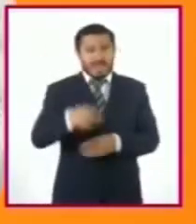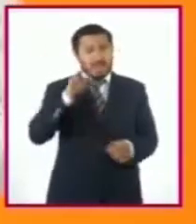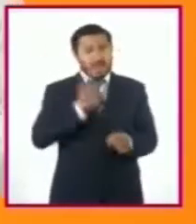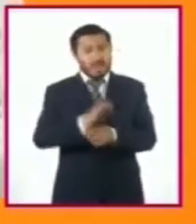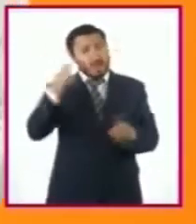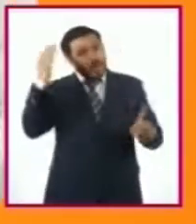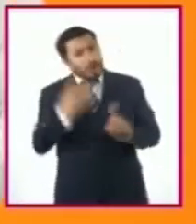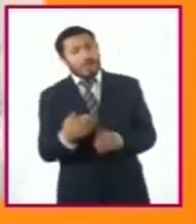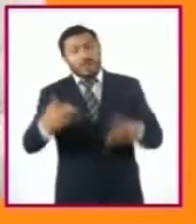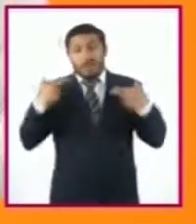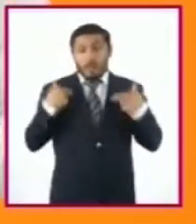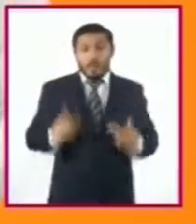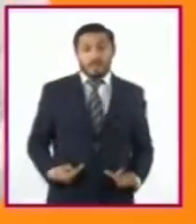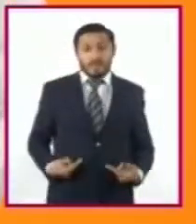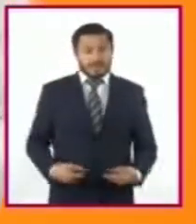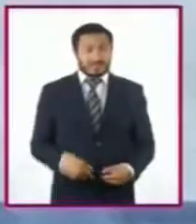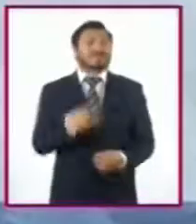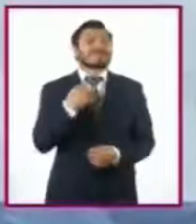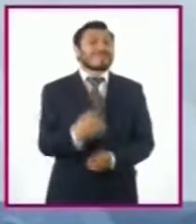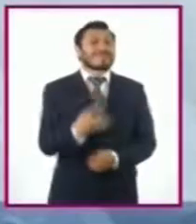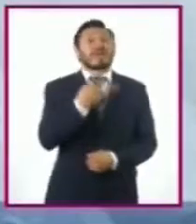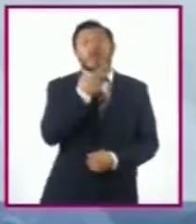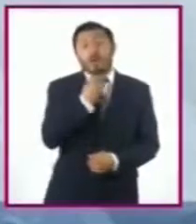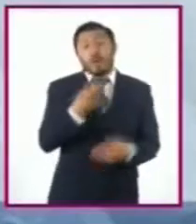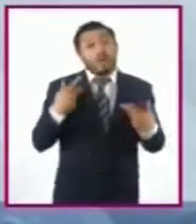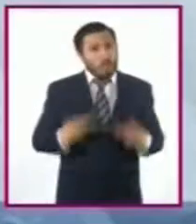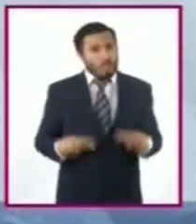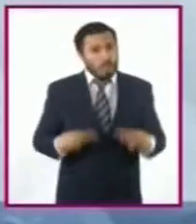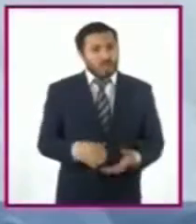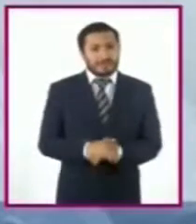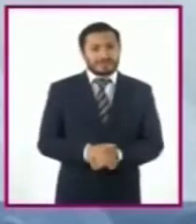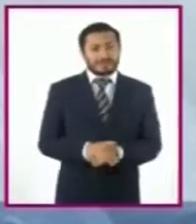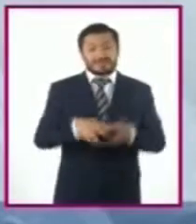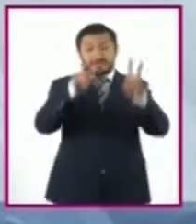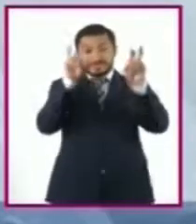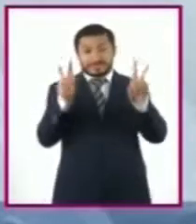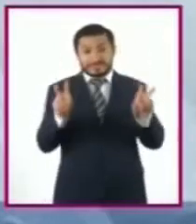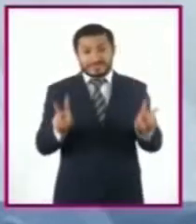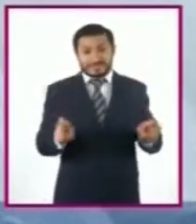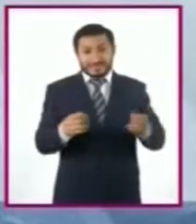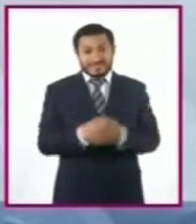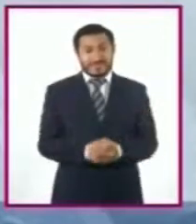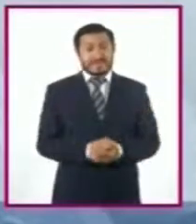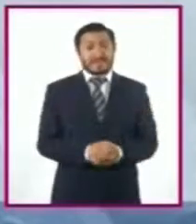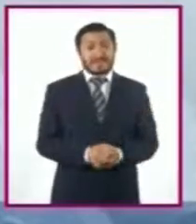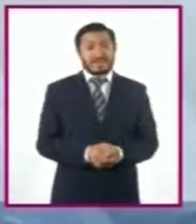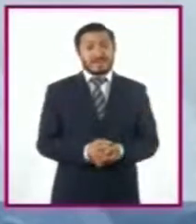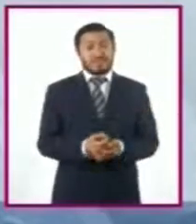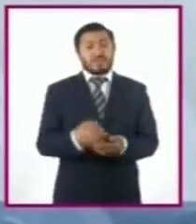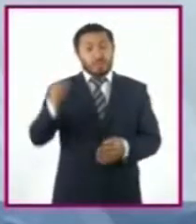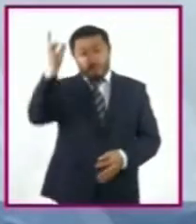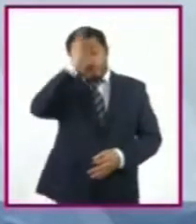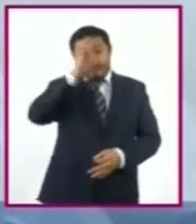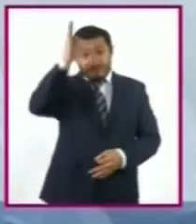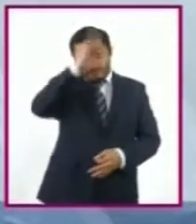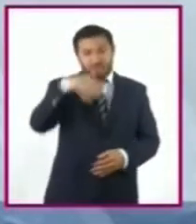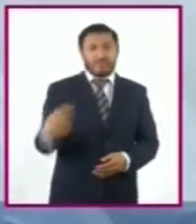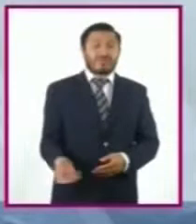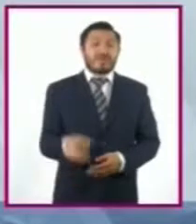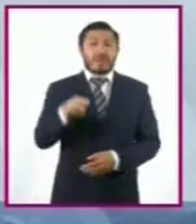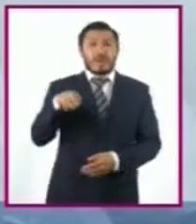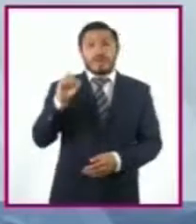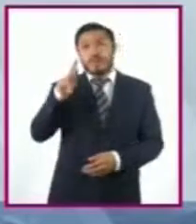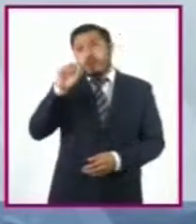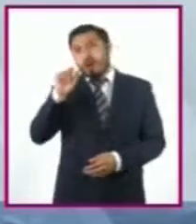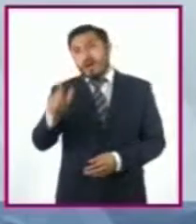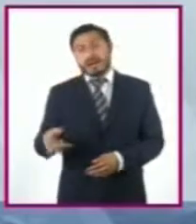era lo humano, o sea, el hombre. Los temas que se manejan son de carácter filosófico y moral.